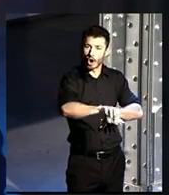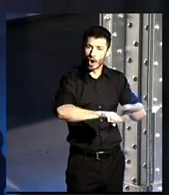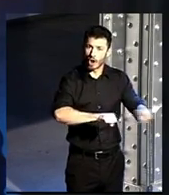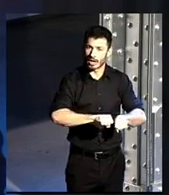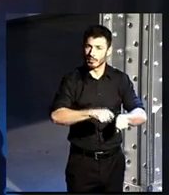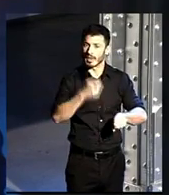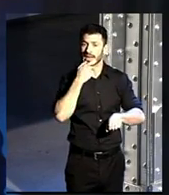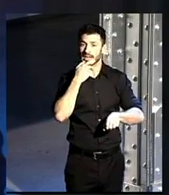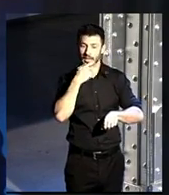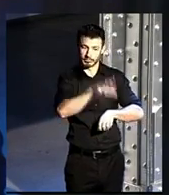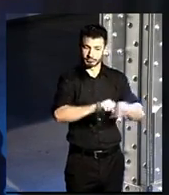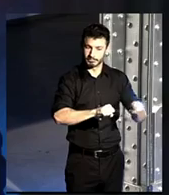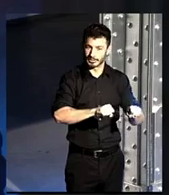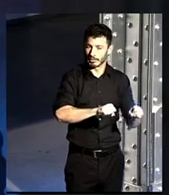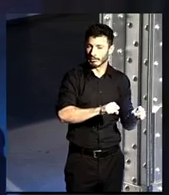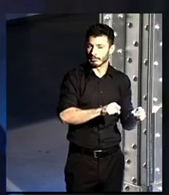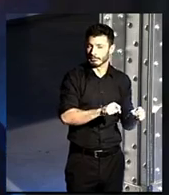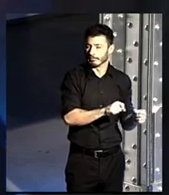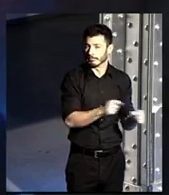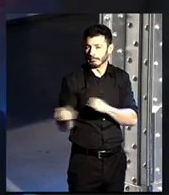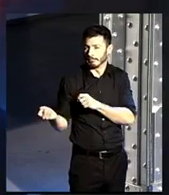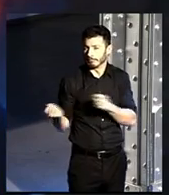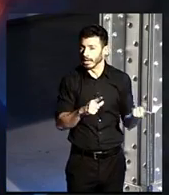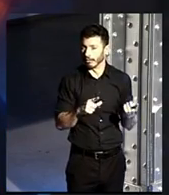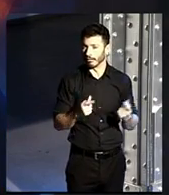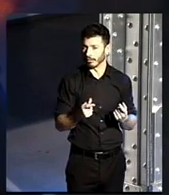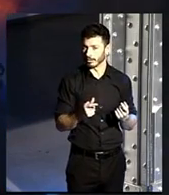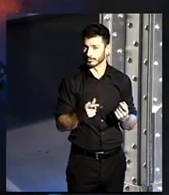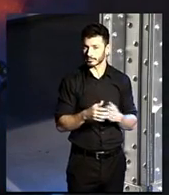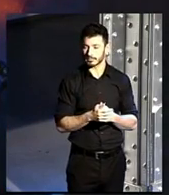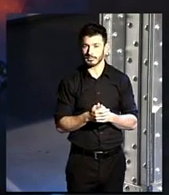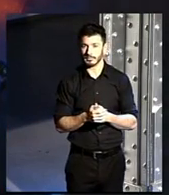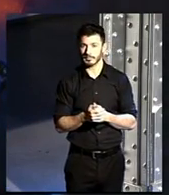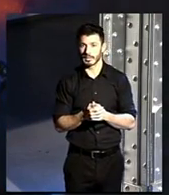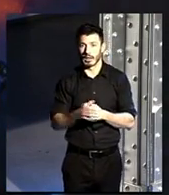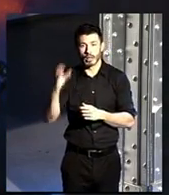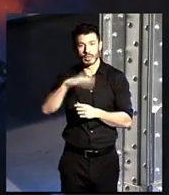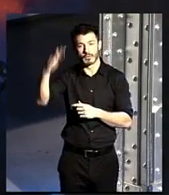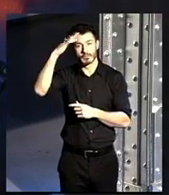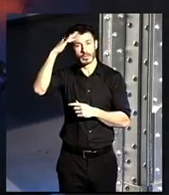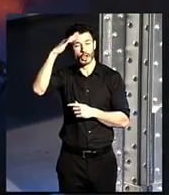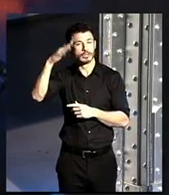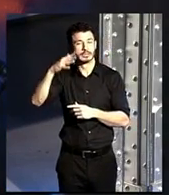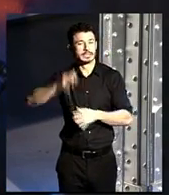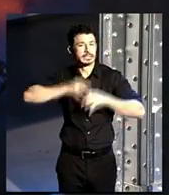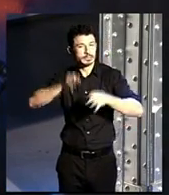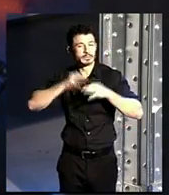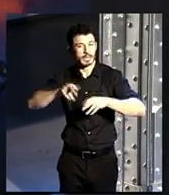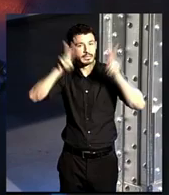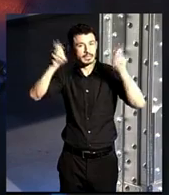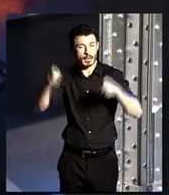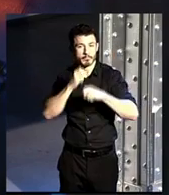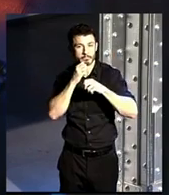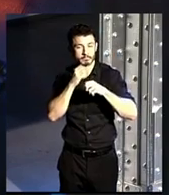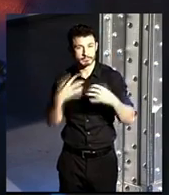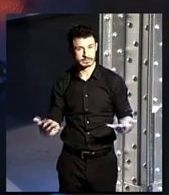una fábula, una parábola con el tema de los... ¿Qué es lo que hace siempre la ciencia ficción? Porque la ciencia ficción siempre habla del presente, nunca habla del